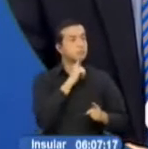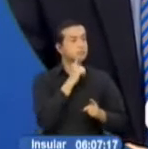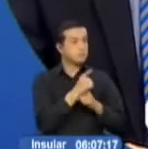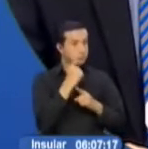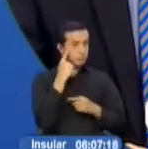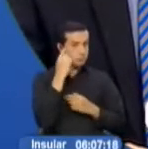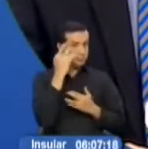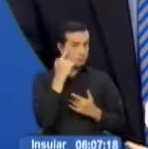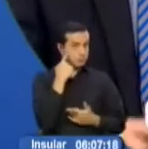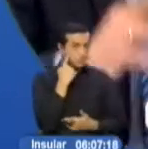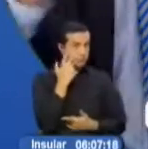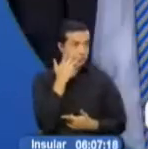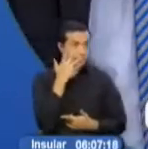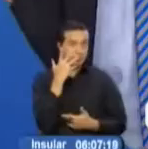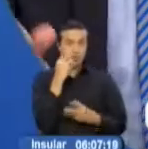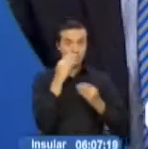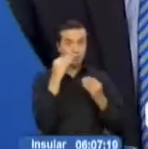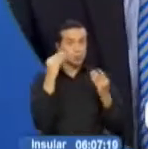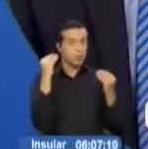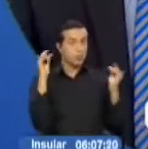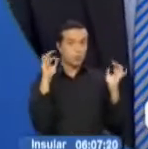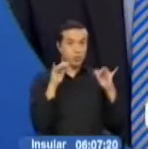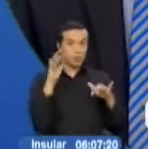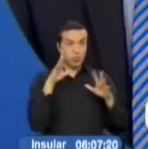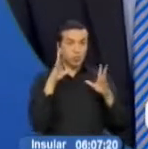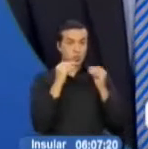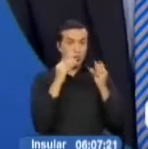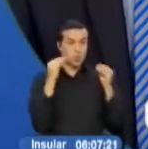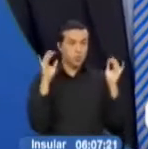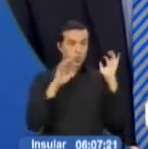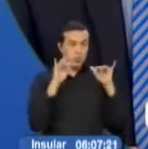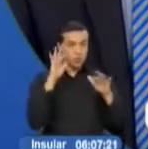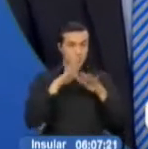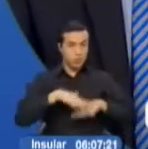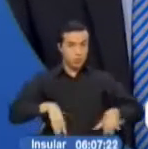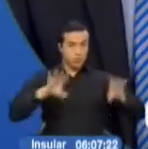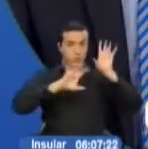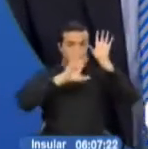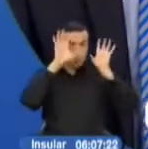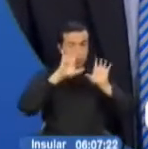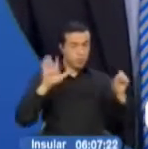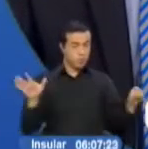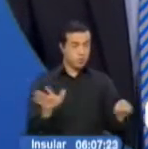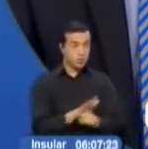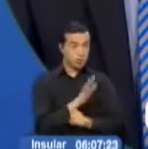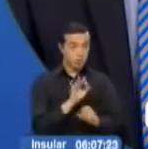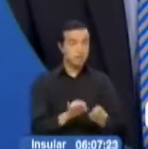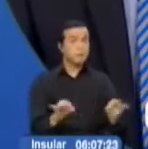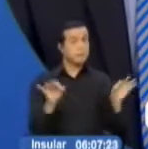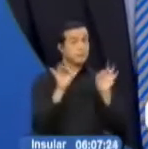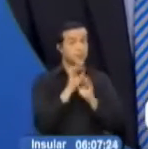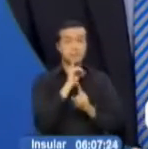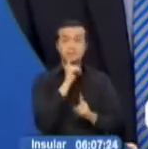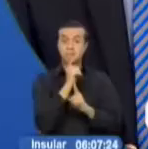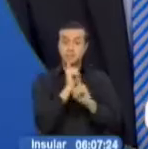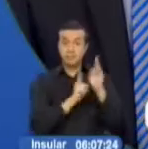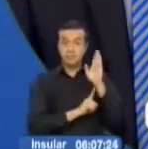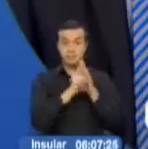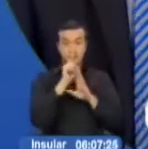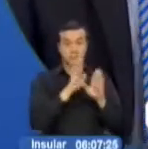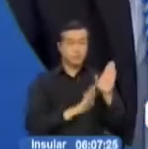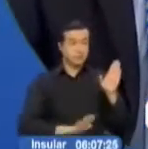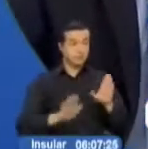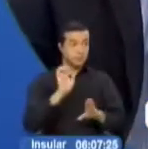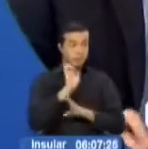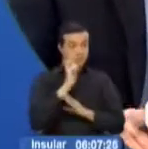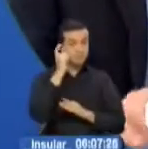que entonces se reviente el aforo del centro de exposiciones. Es tremendamente importante para el desarrollo del país